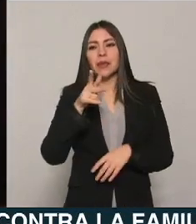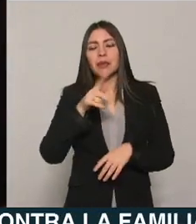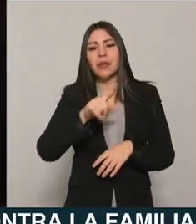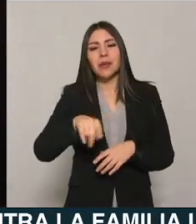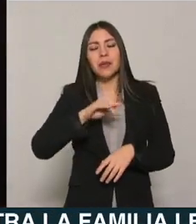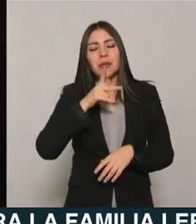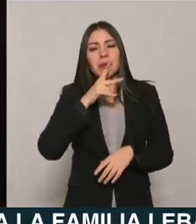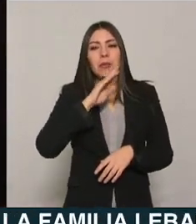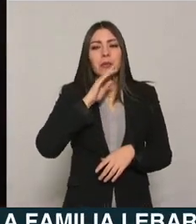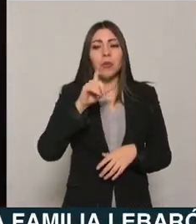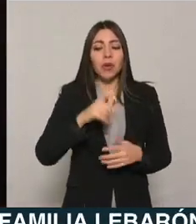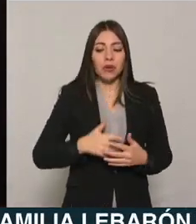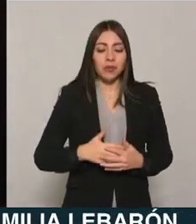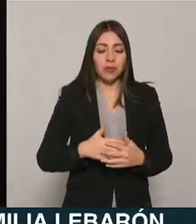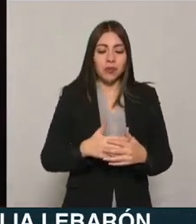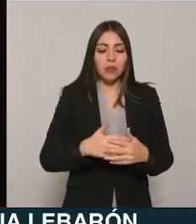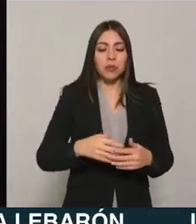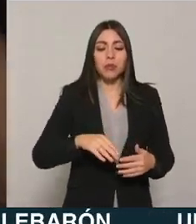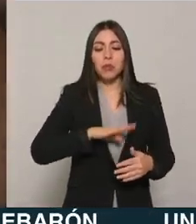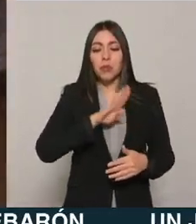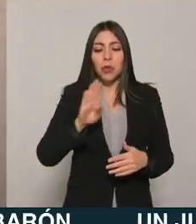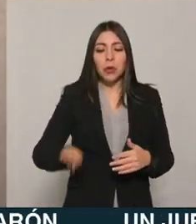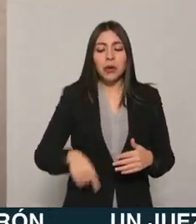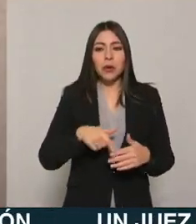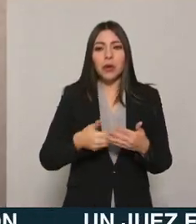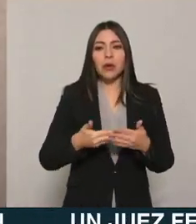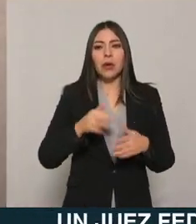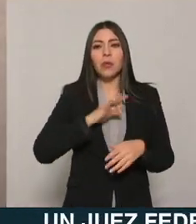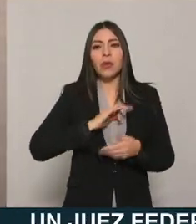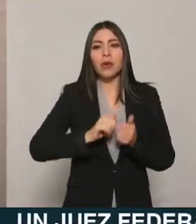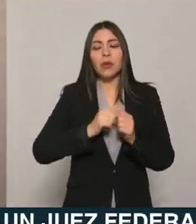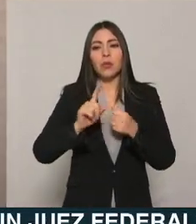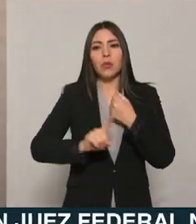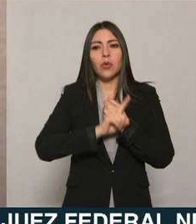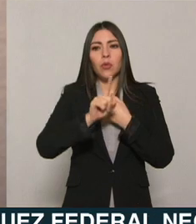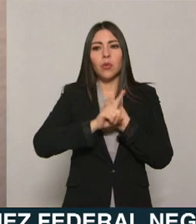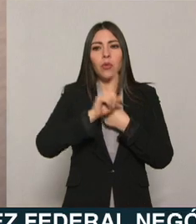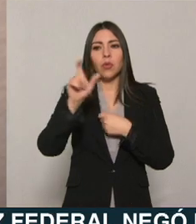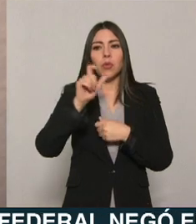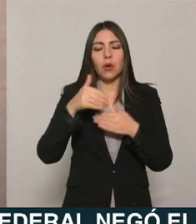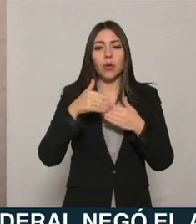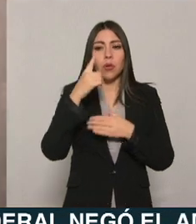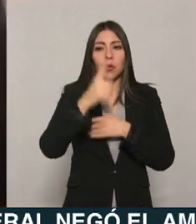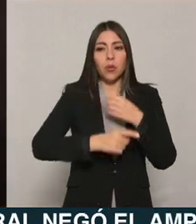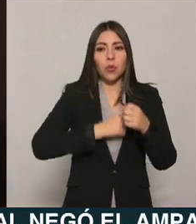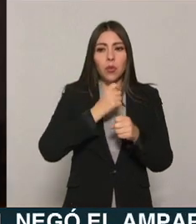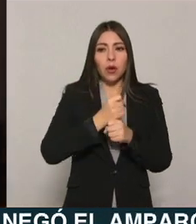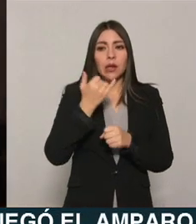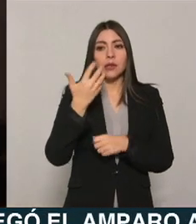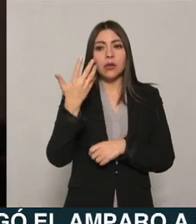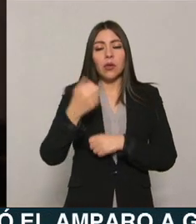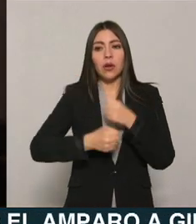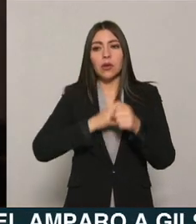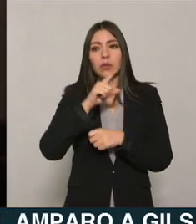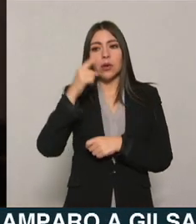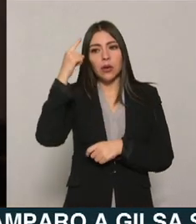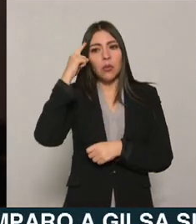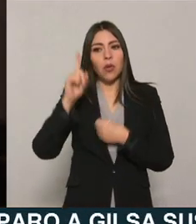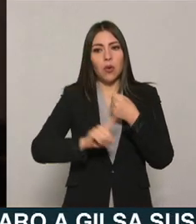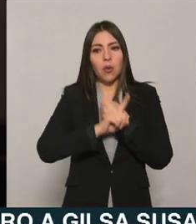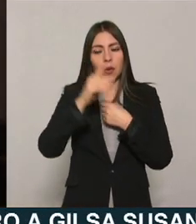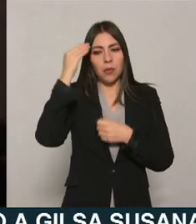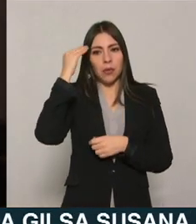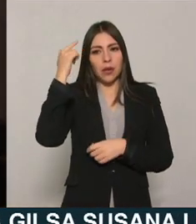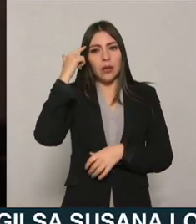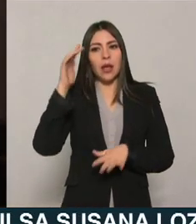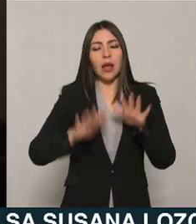experimentaron la muerte de un hijo tienen mayor riesgo de trastornos mentales durante el primer año y hasta 5 después. Mencionó que la pérdida de un hijo